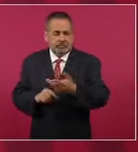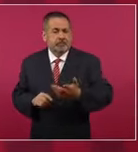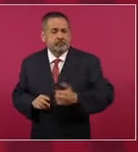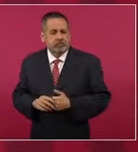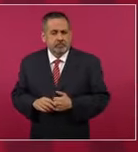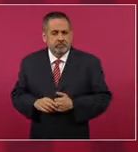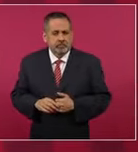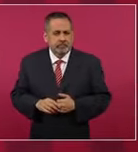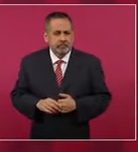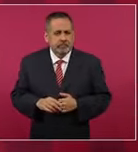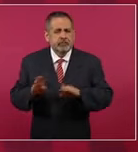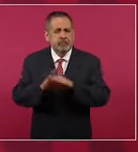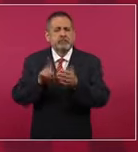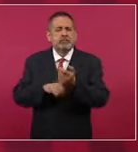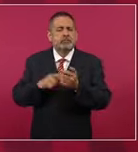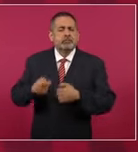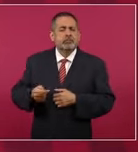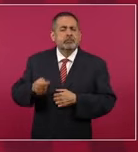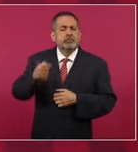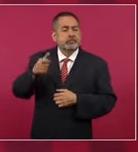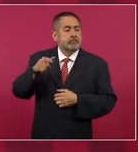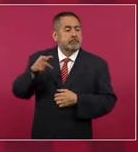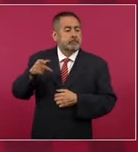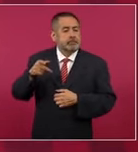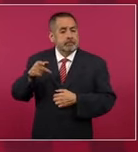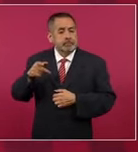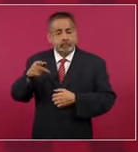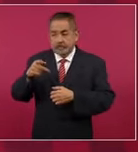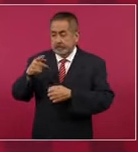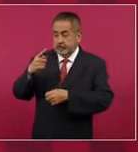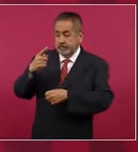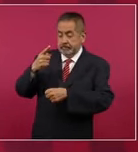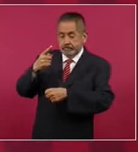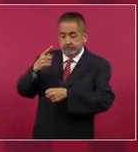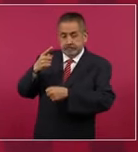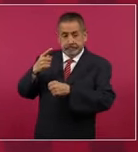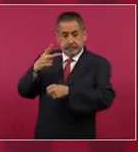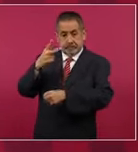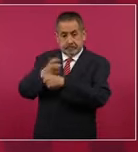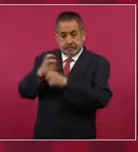importante de los países europeos después de la Segunda Guerra Mundial?